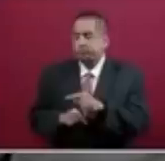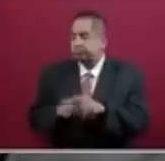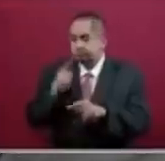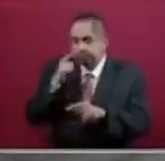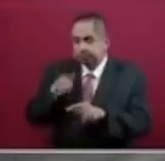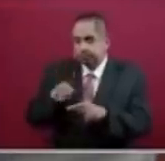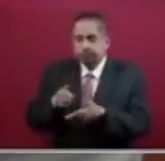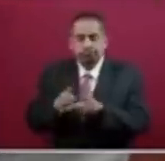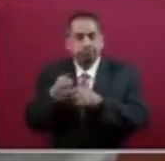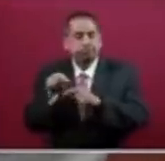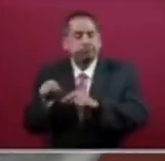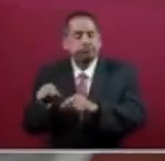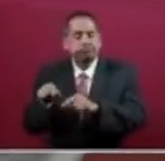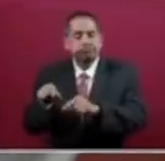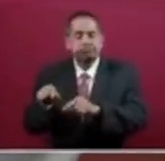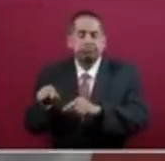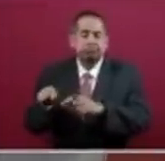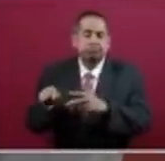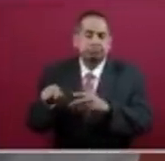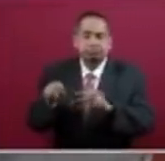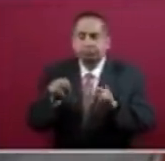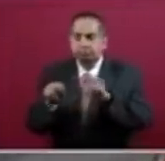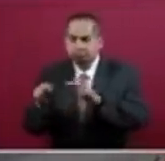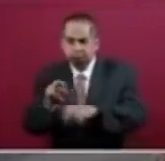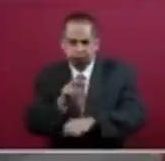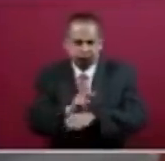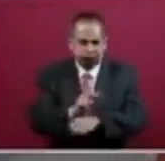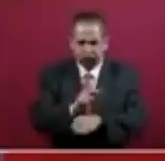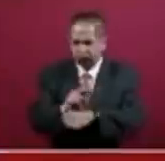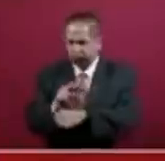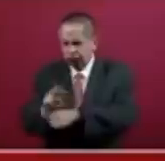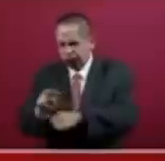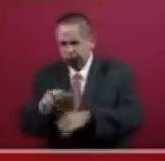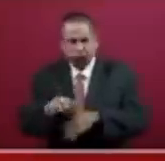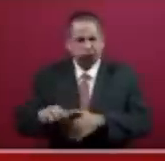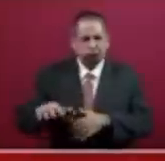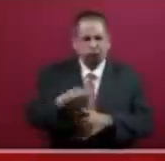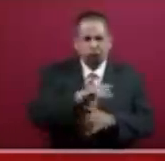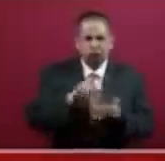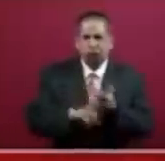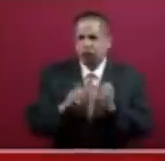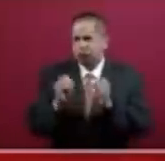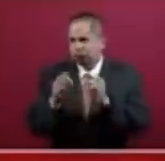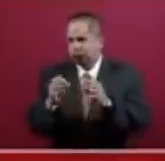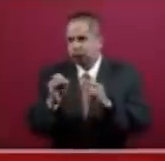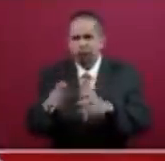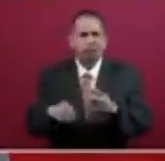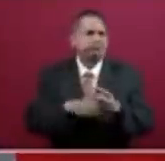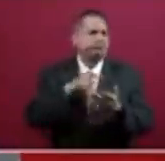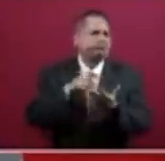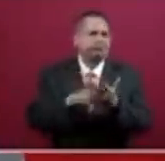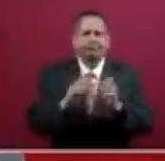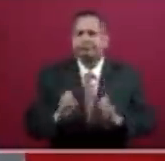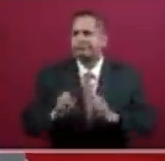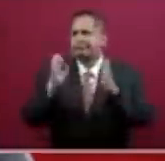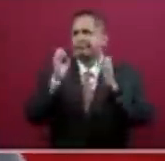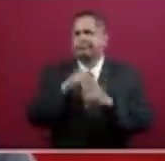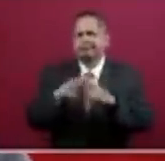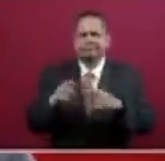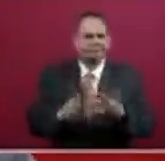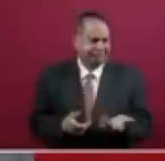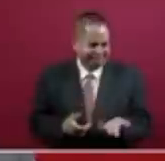atendiendo la vigilancia en oficinas, en instalaciones.